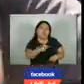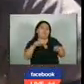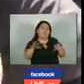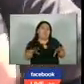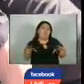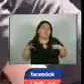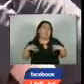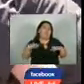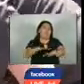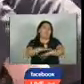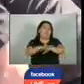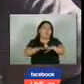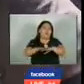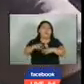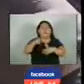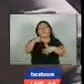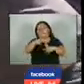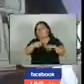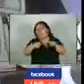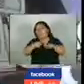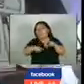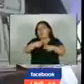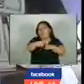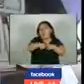finalizaría a mediados de diciembre. Este es un informe.